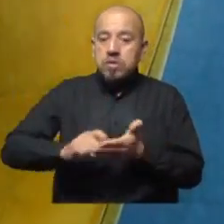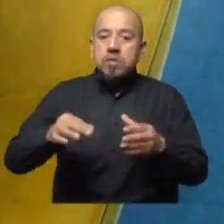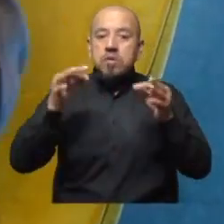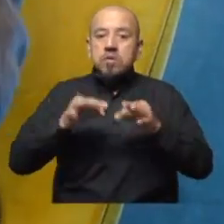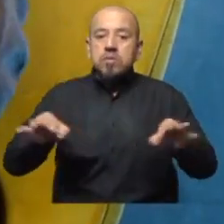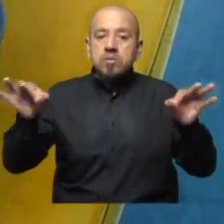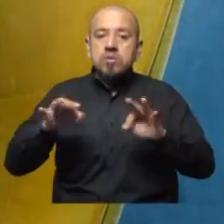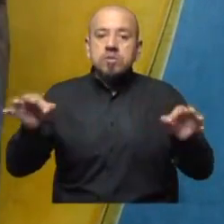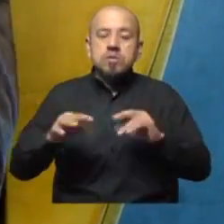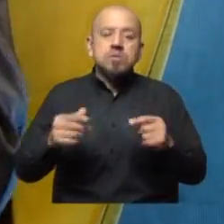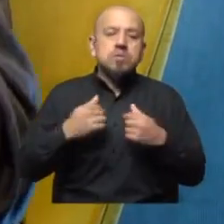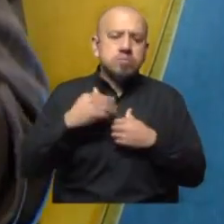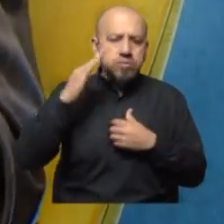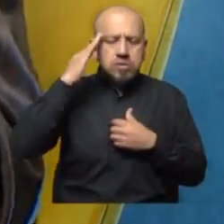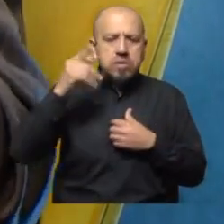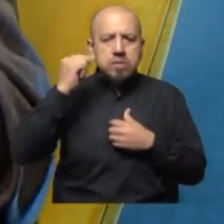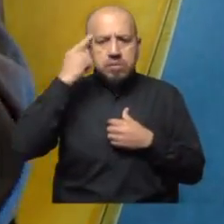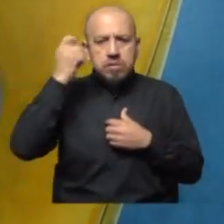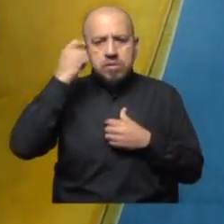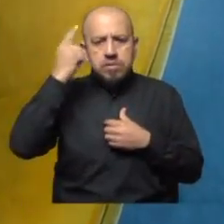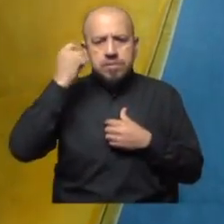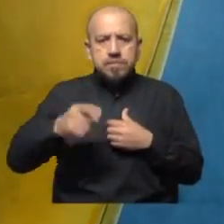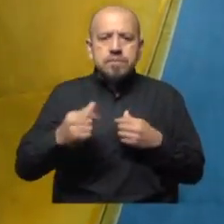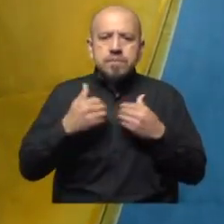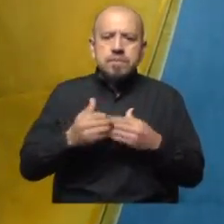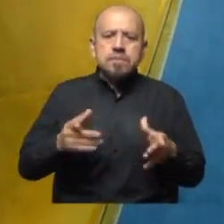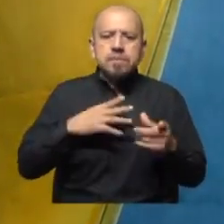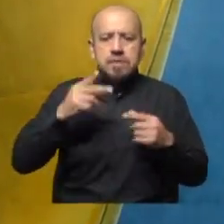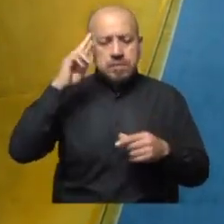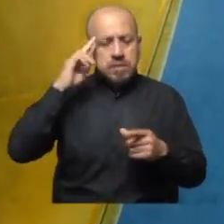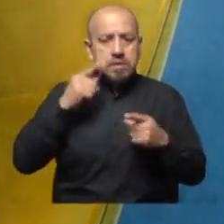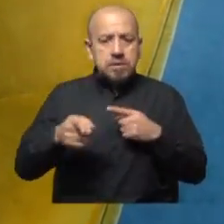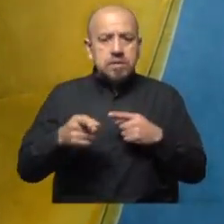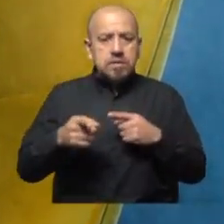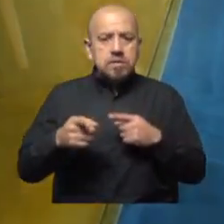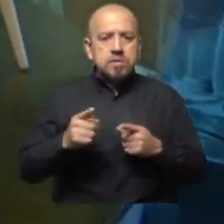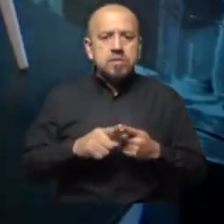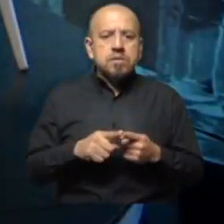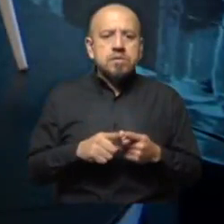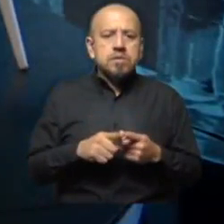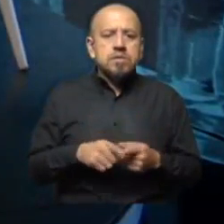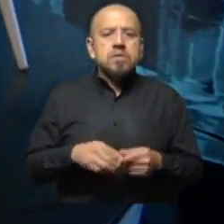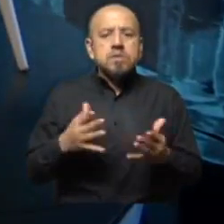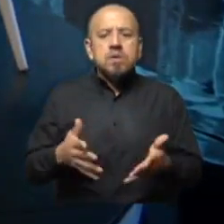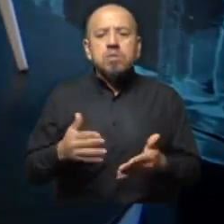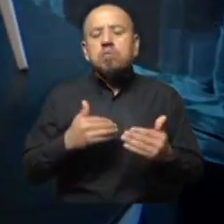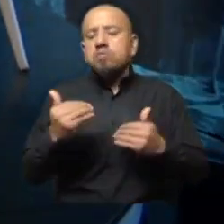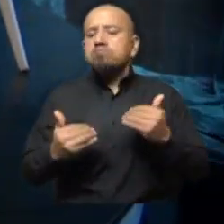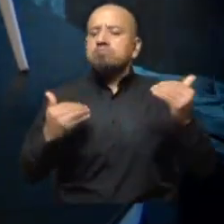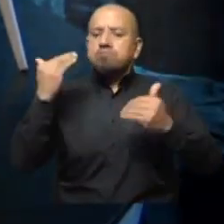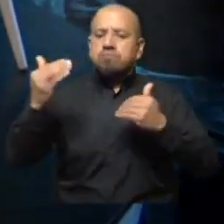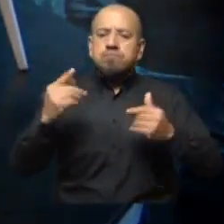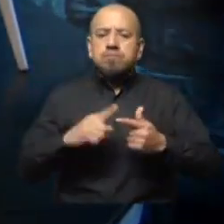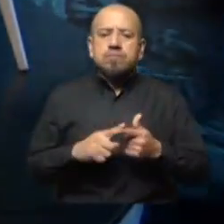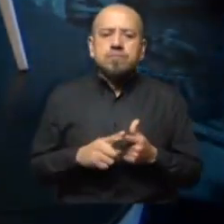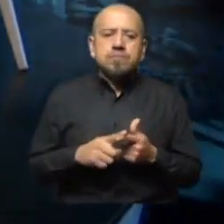talento de las experiencias empieza a haber una reflexión en la composición que es como un salto contra la madurez no